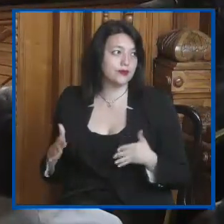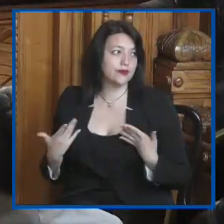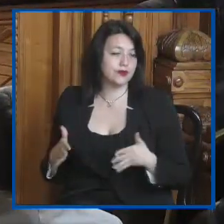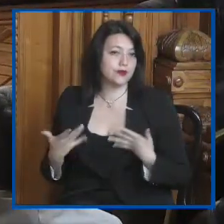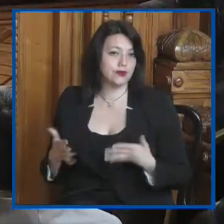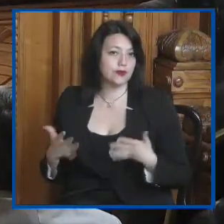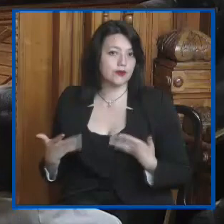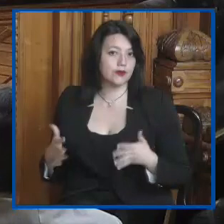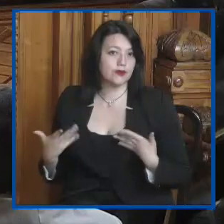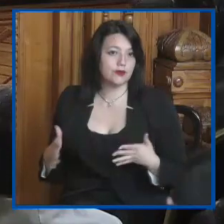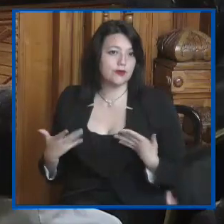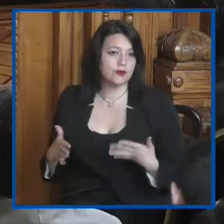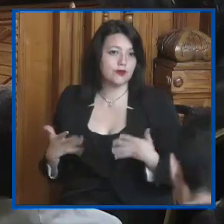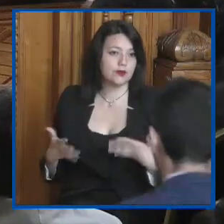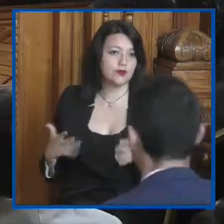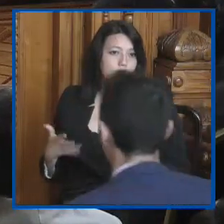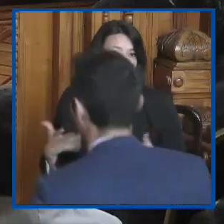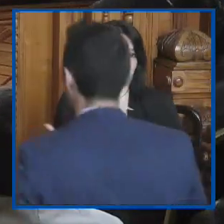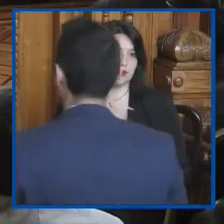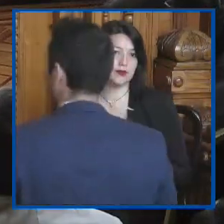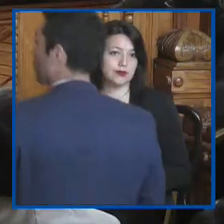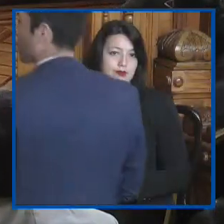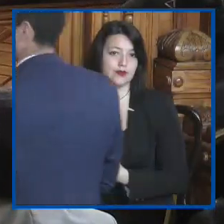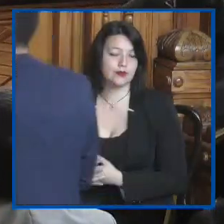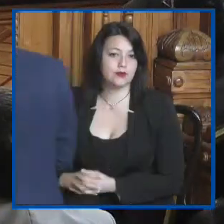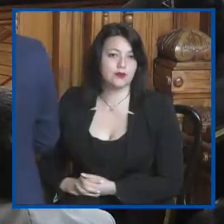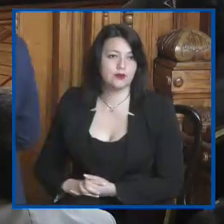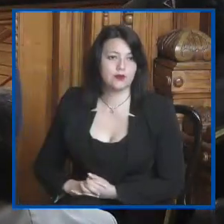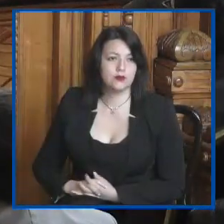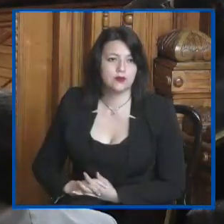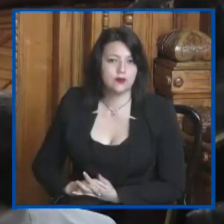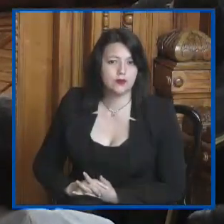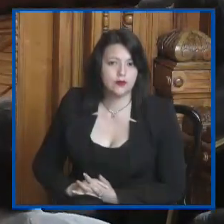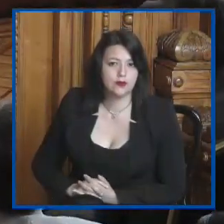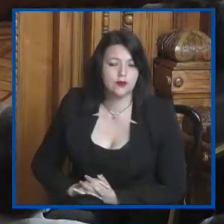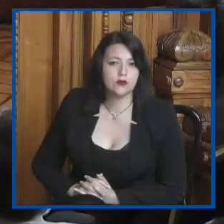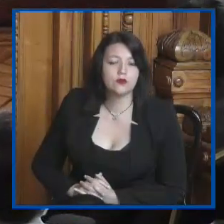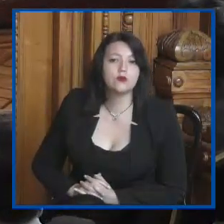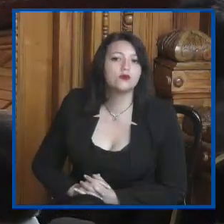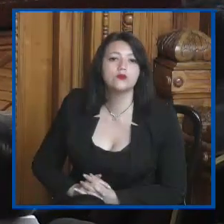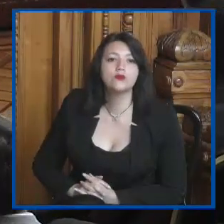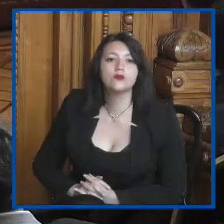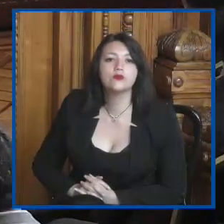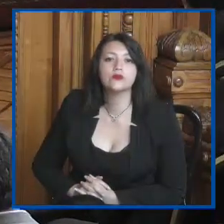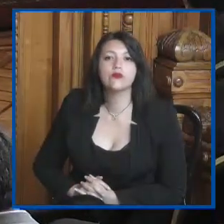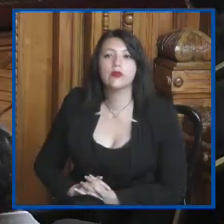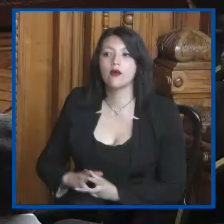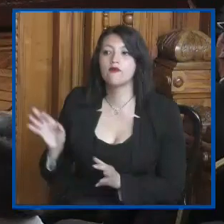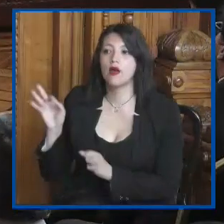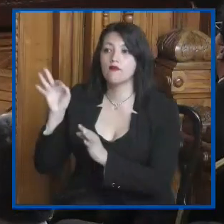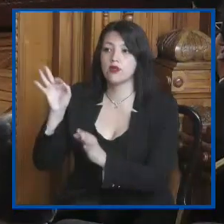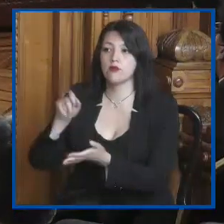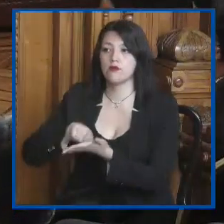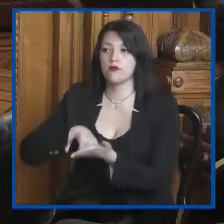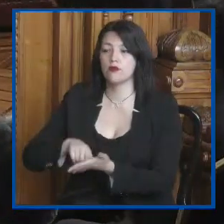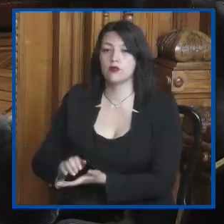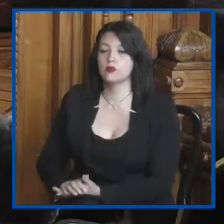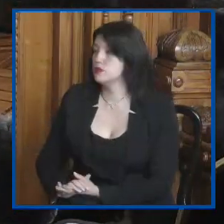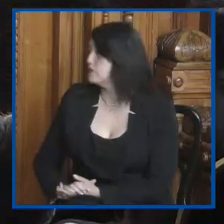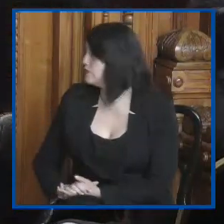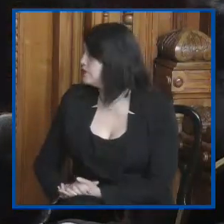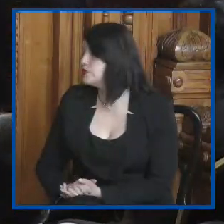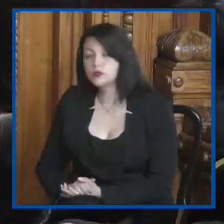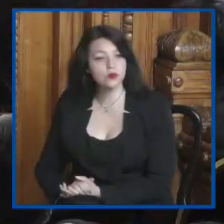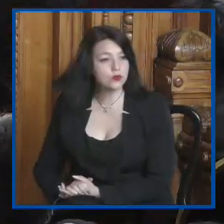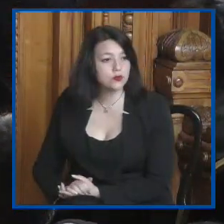entregar un pequeño obsequio como recuerdo del Poder Judicial de Chile. Se lo entregará el magistrado Washington Jaña, por favor.